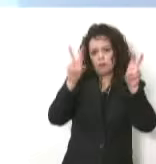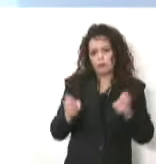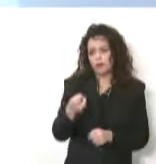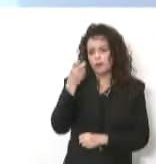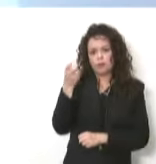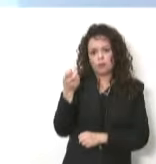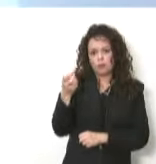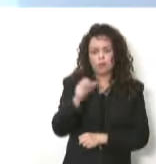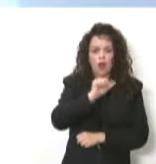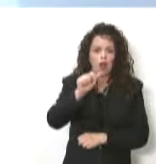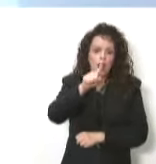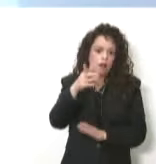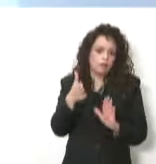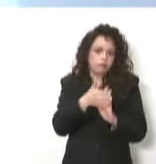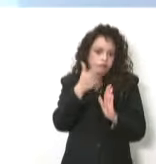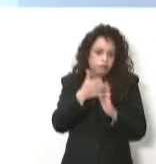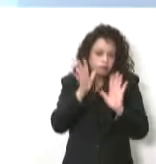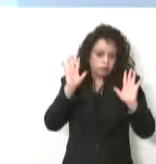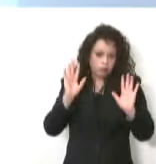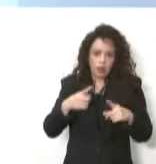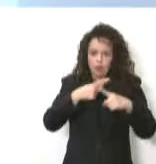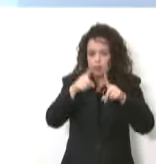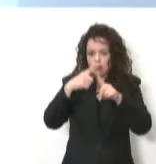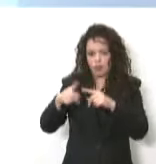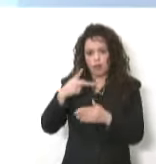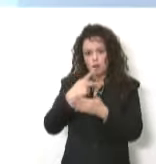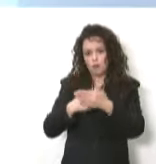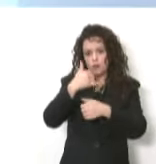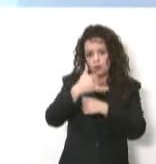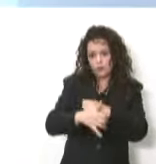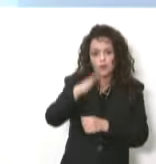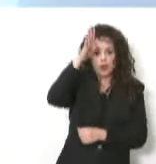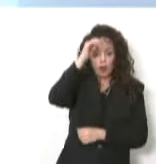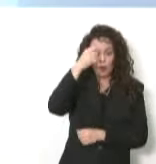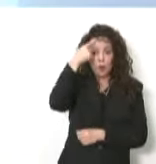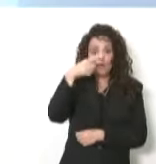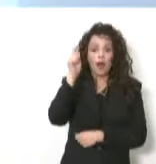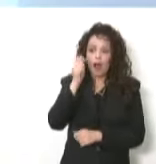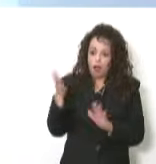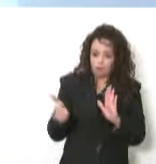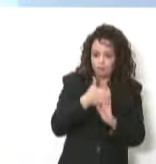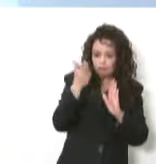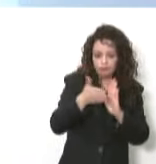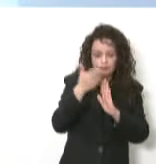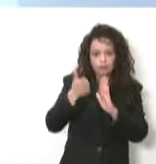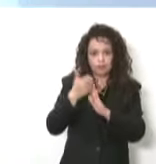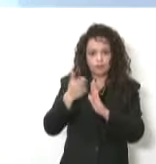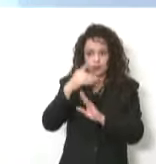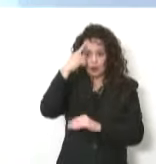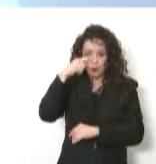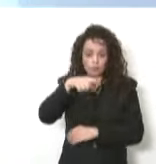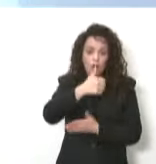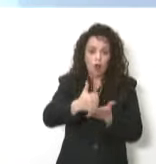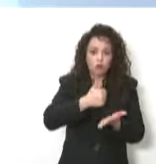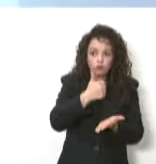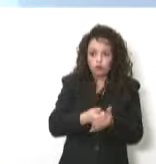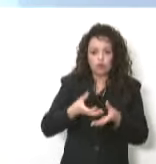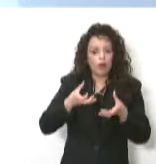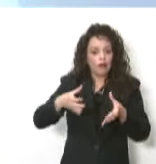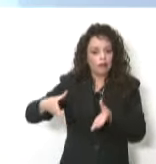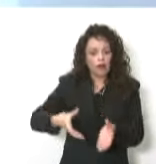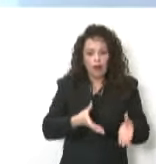que indiscutiblemente la naturaleza de los proyectos y de los acuerdos que hay para hacer obras de infraestructura urbana, muchísimas